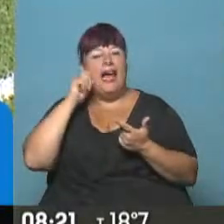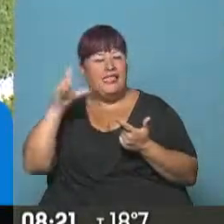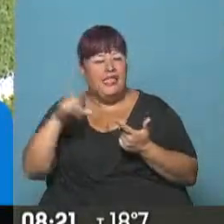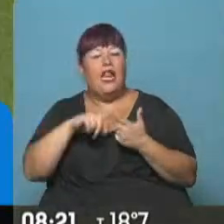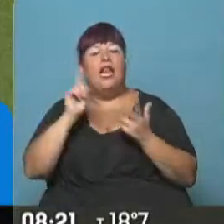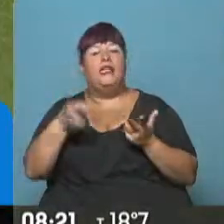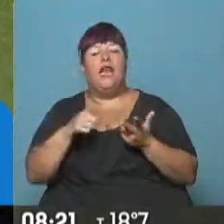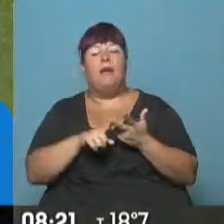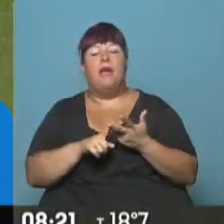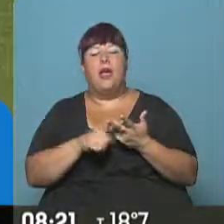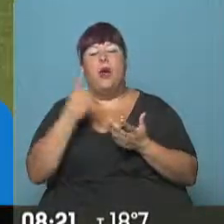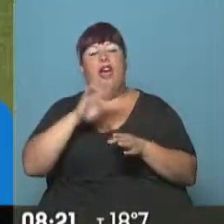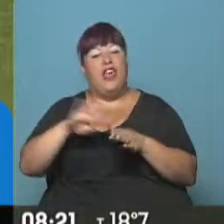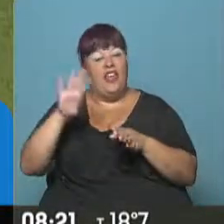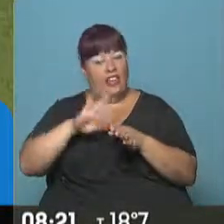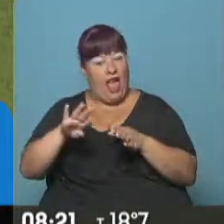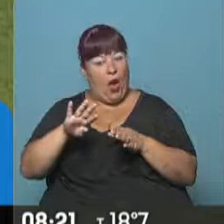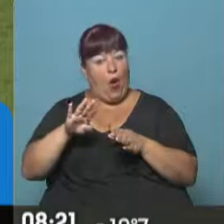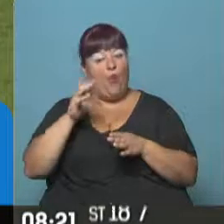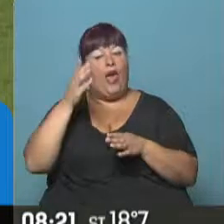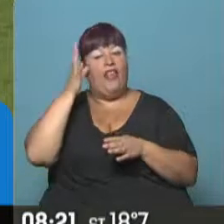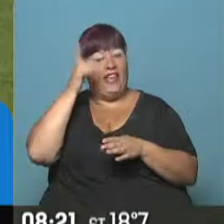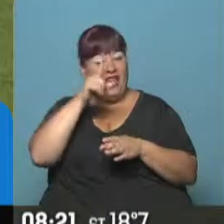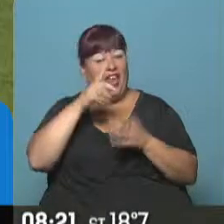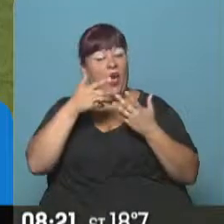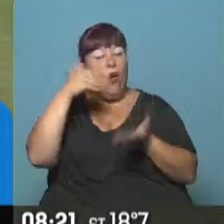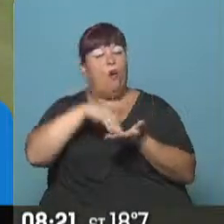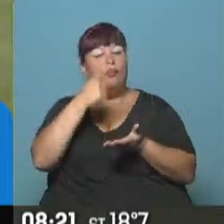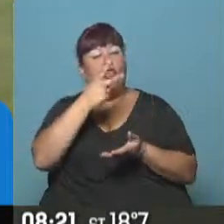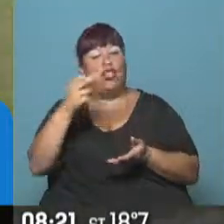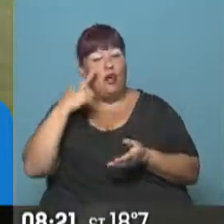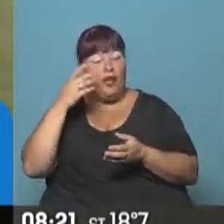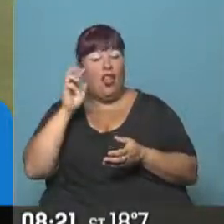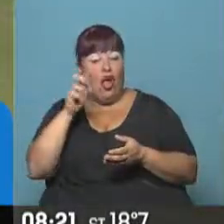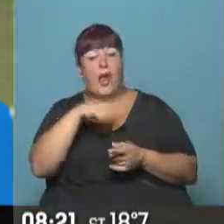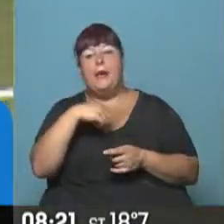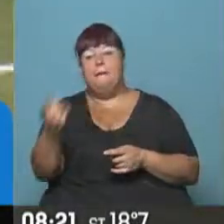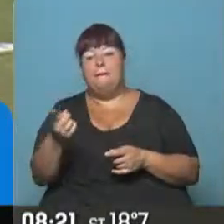además resigna una deuda que tiene con la entidad Tallarín de $1.200.000 por el